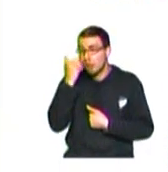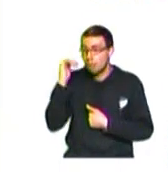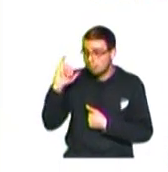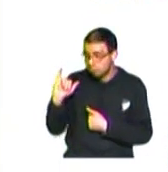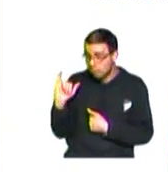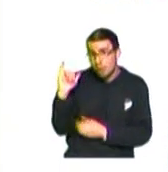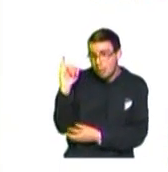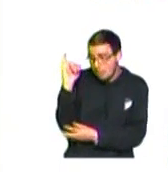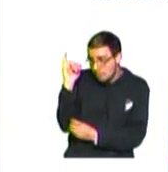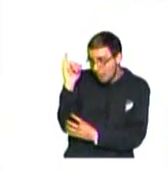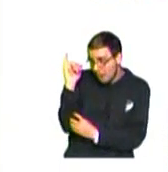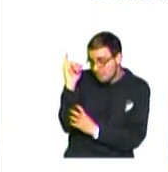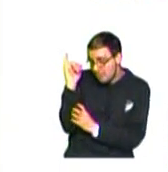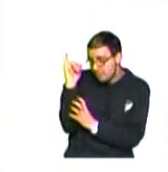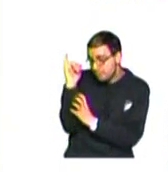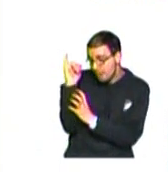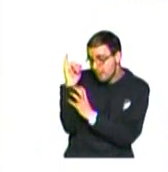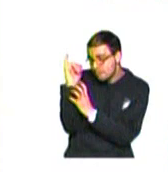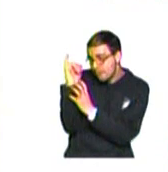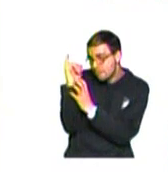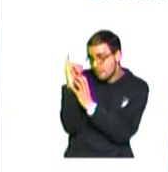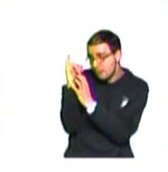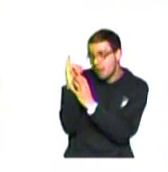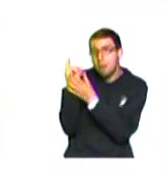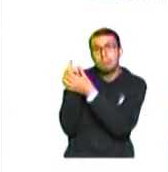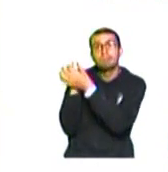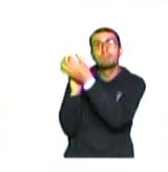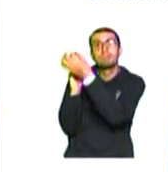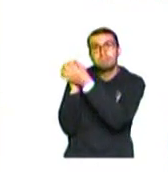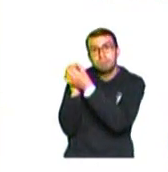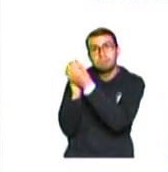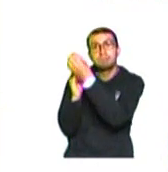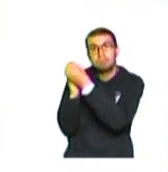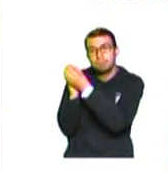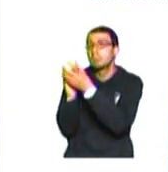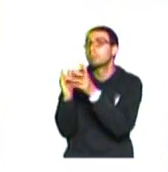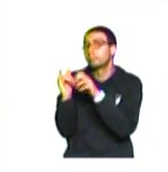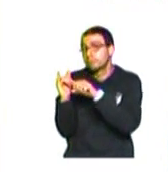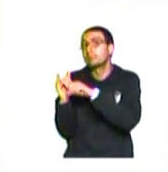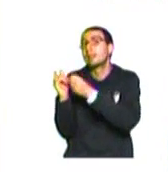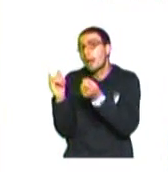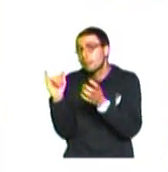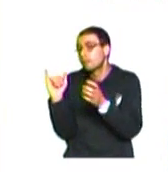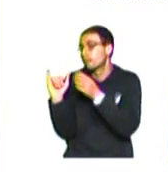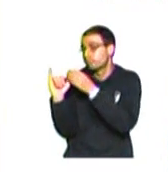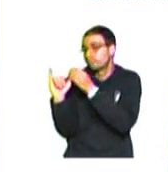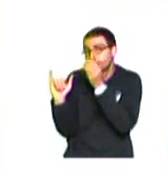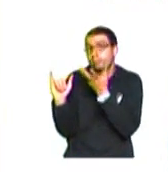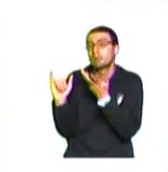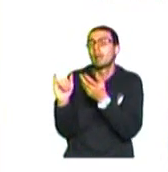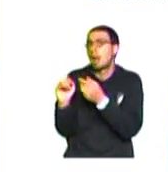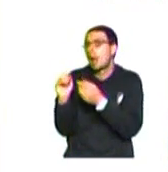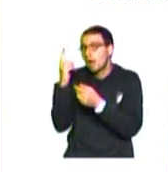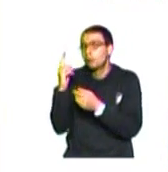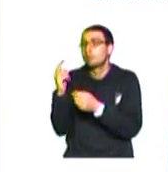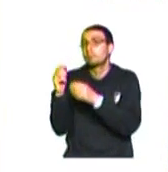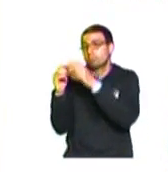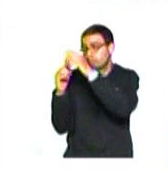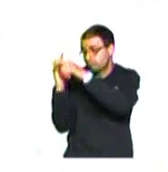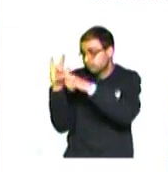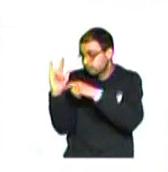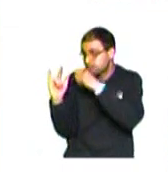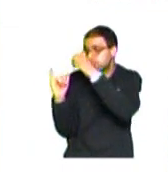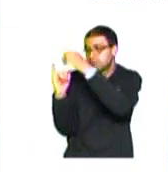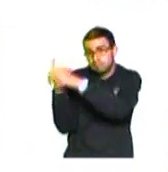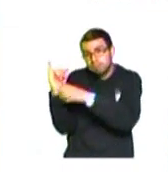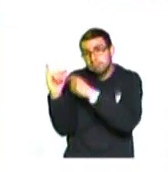las trompas, generar lo que se llama la inflamación pélvica aguda o crónica y generar unos daños,